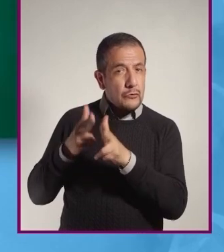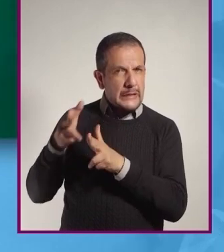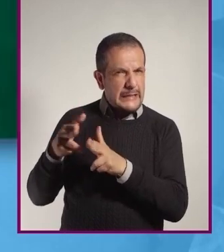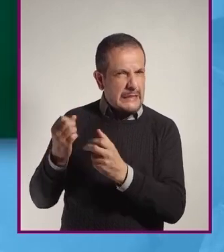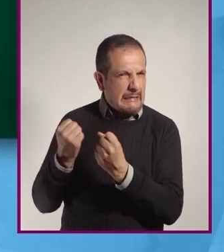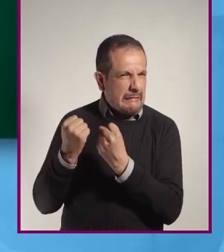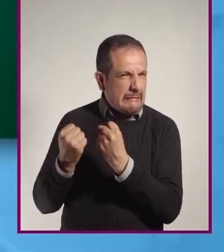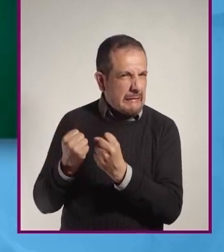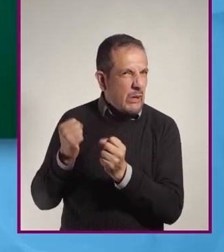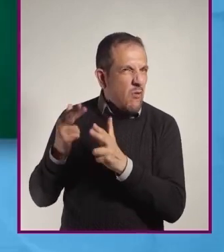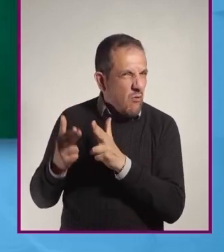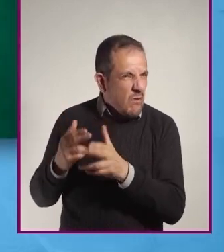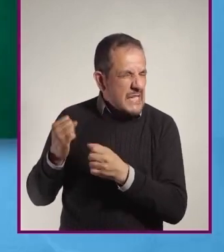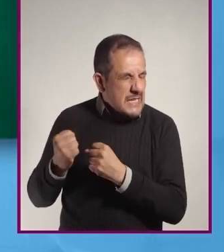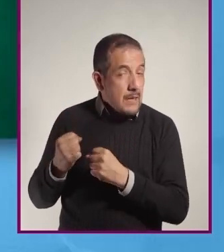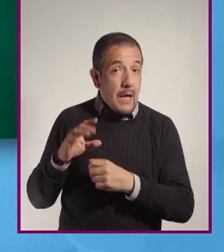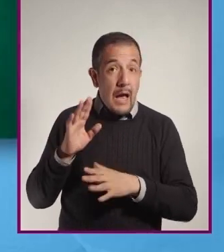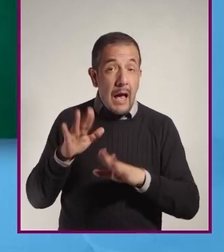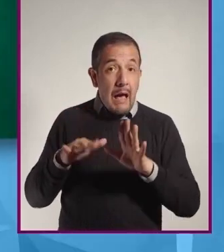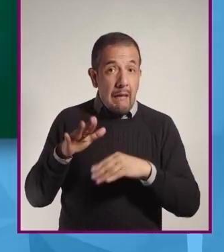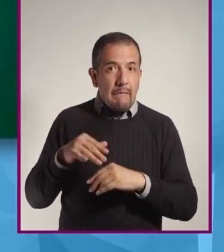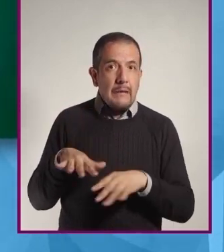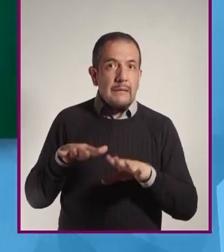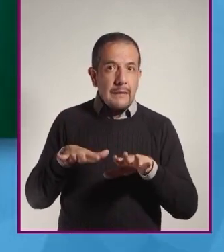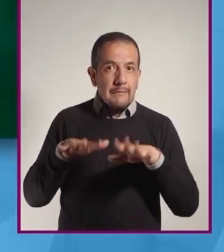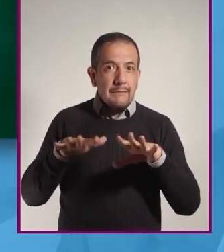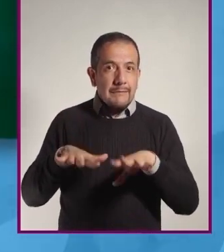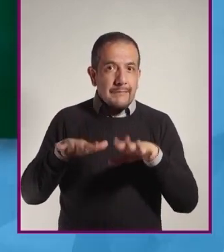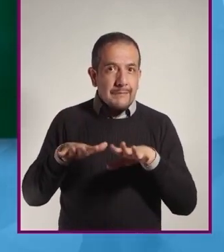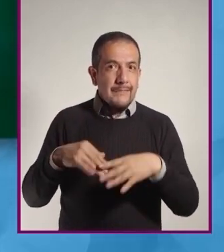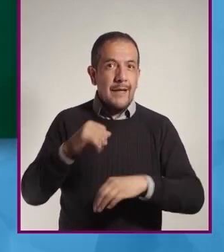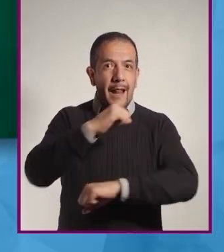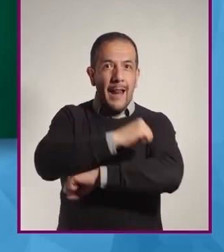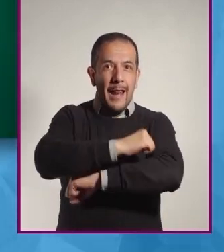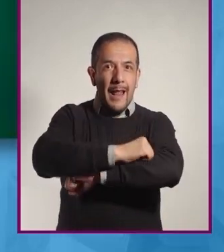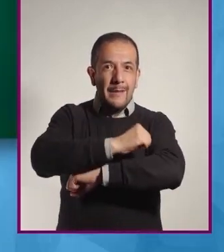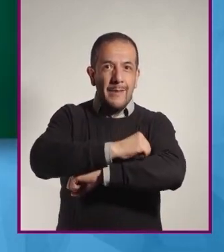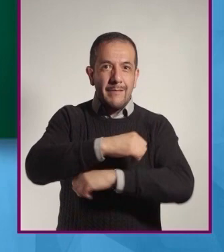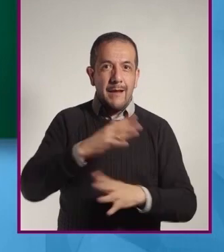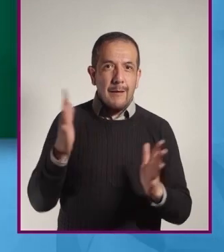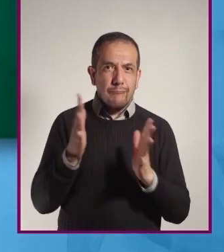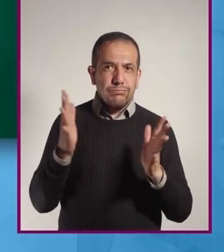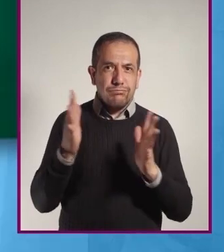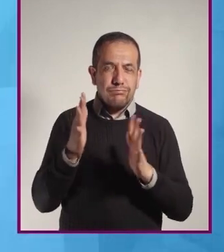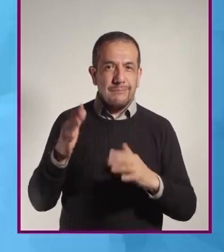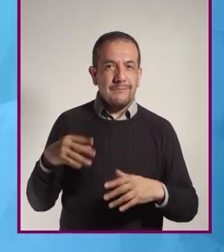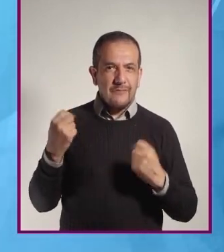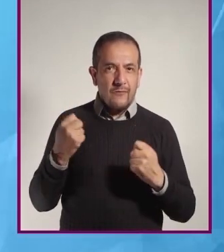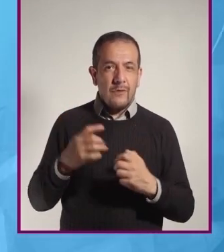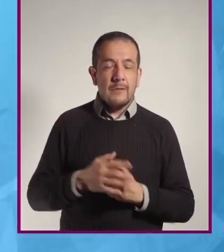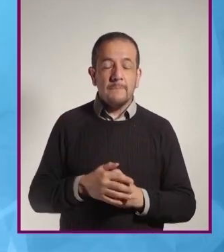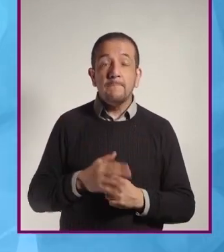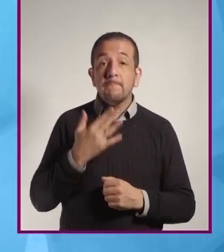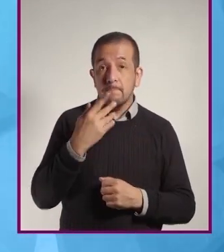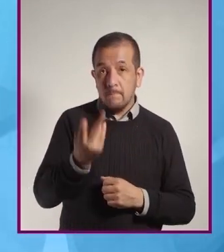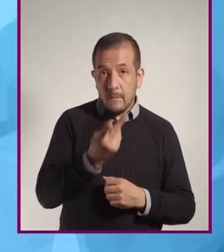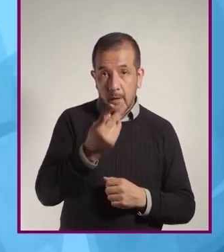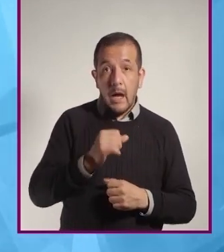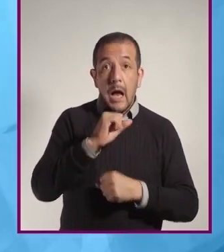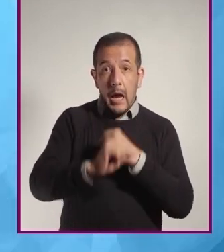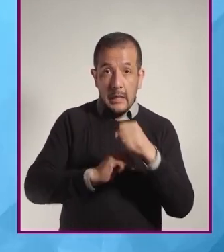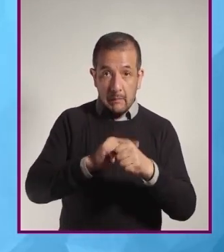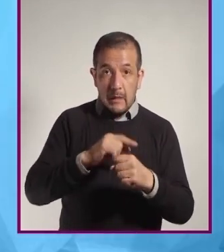muy fuertes, a veces hasta tiemblan las ventanas de lo fuerte que es el sonido. Los